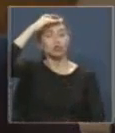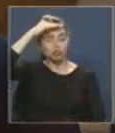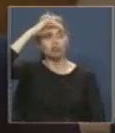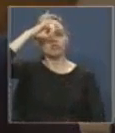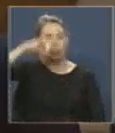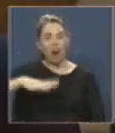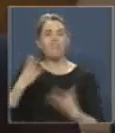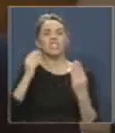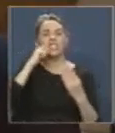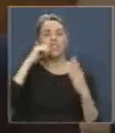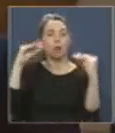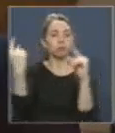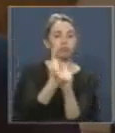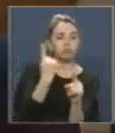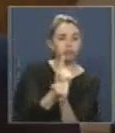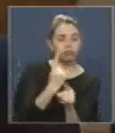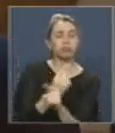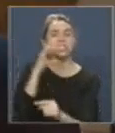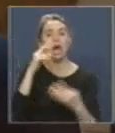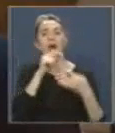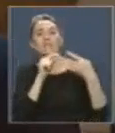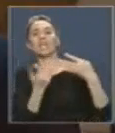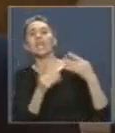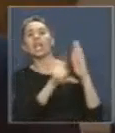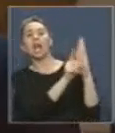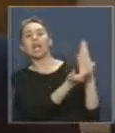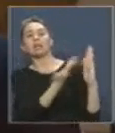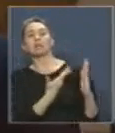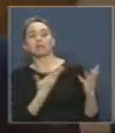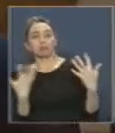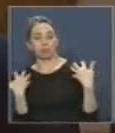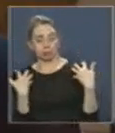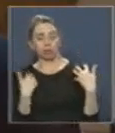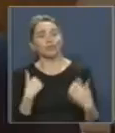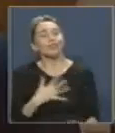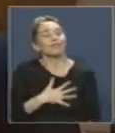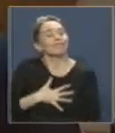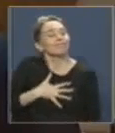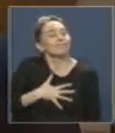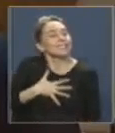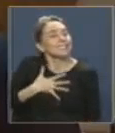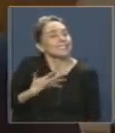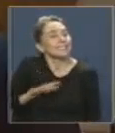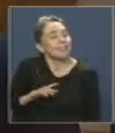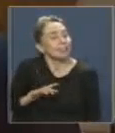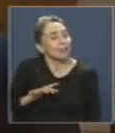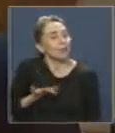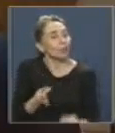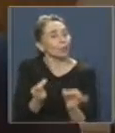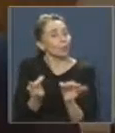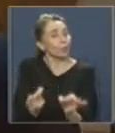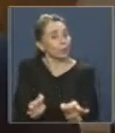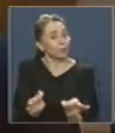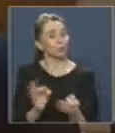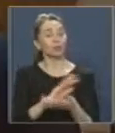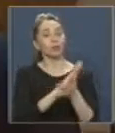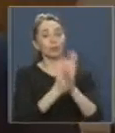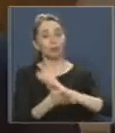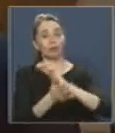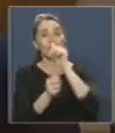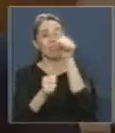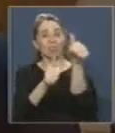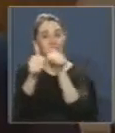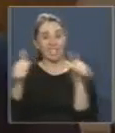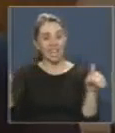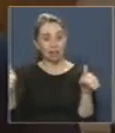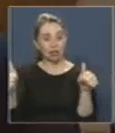dialogar, sabe cuáles son sus facultades, pero lo que yo siento es que precisamente a todos los directores